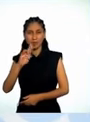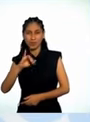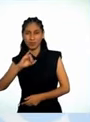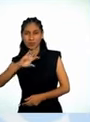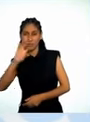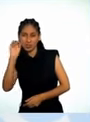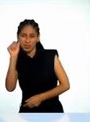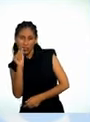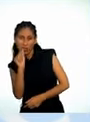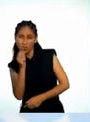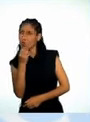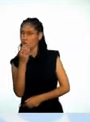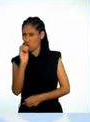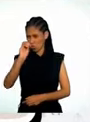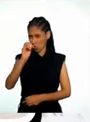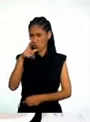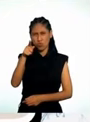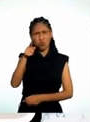guau